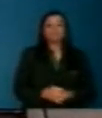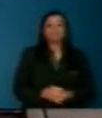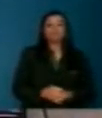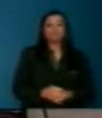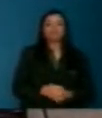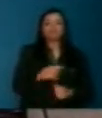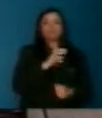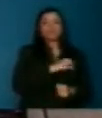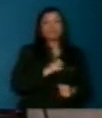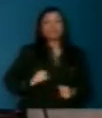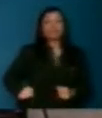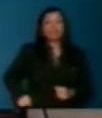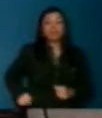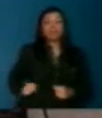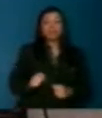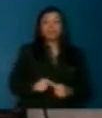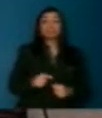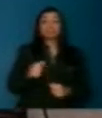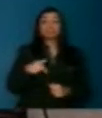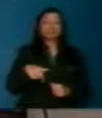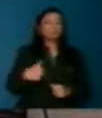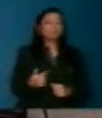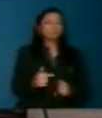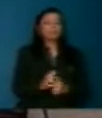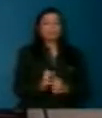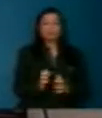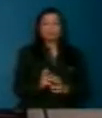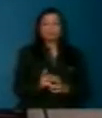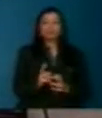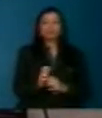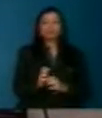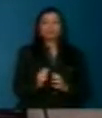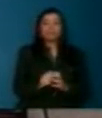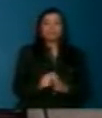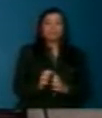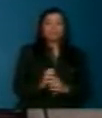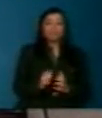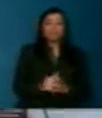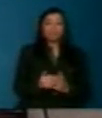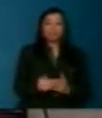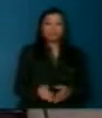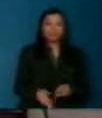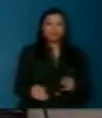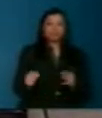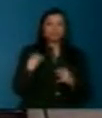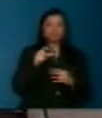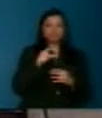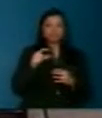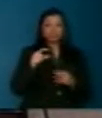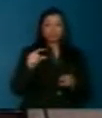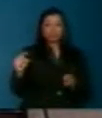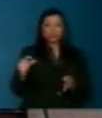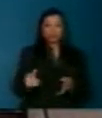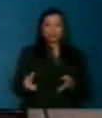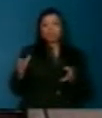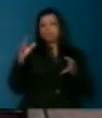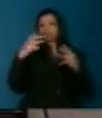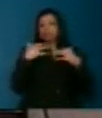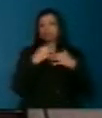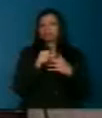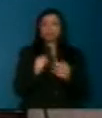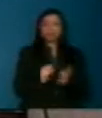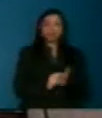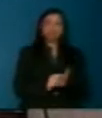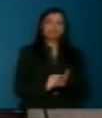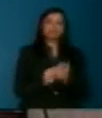El Salvador en la encrucijada de siempre, problemas internos que nos son comunes, pero con